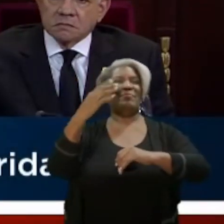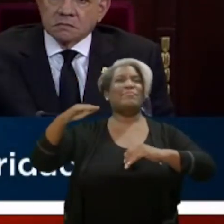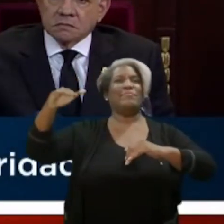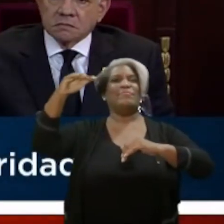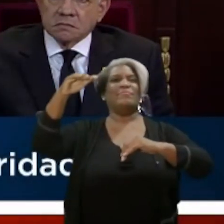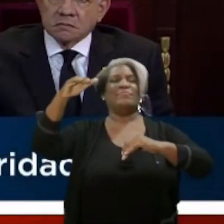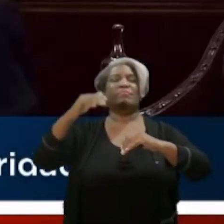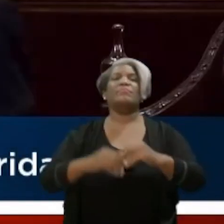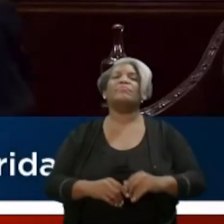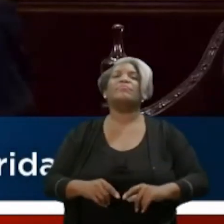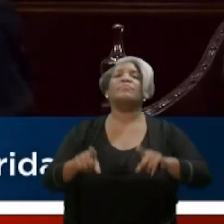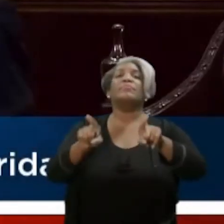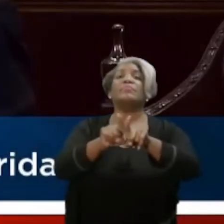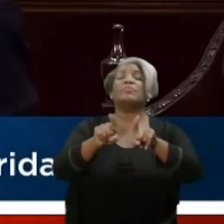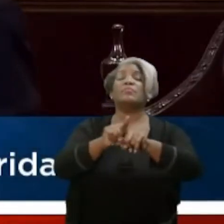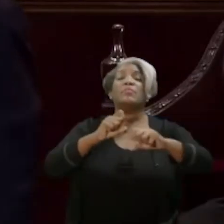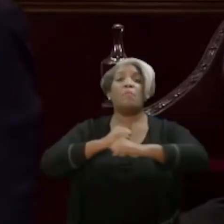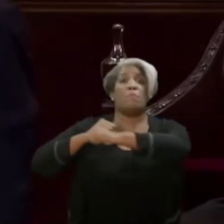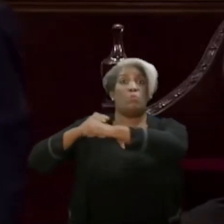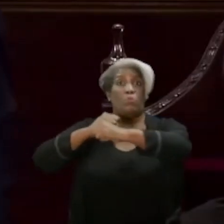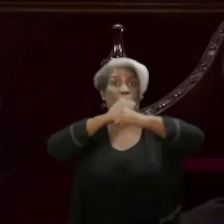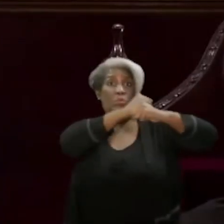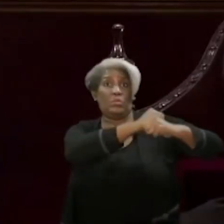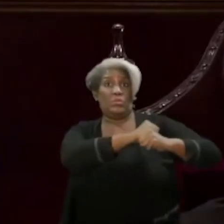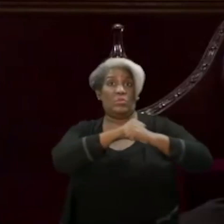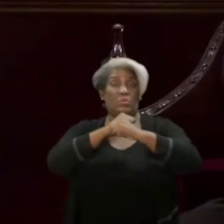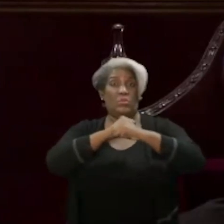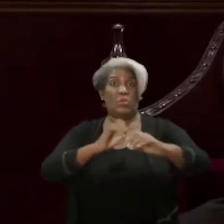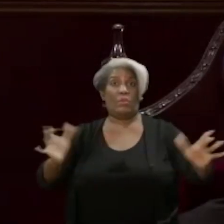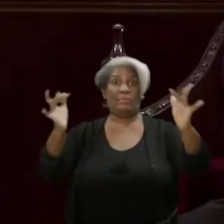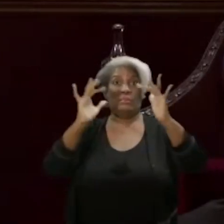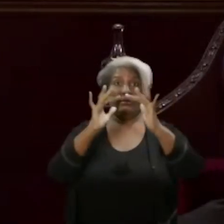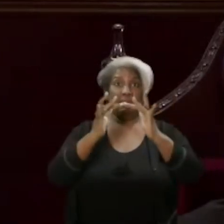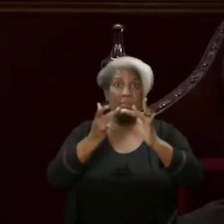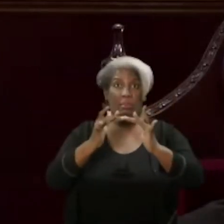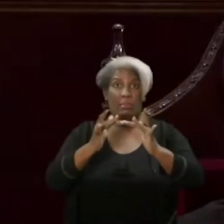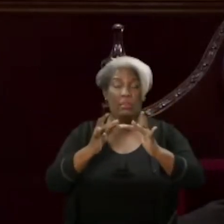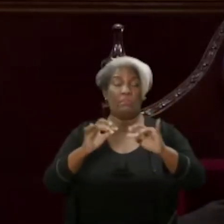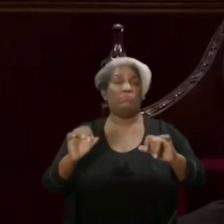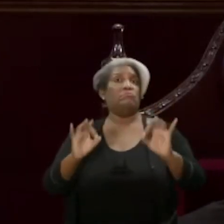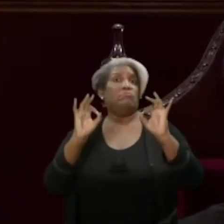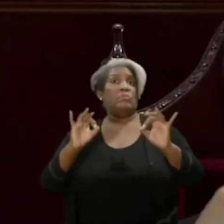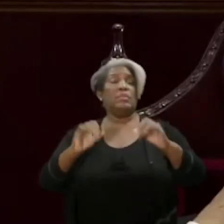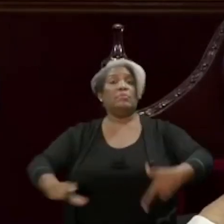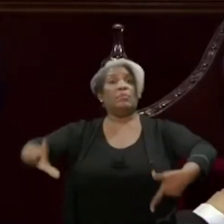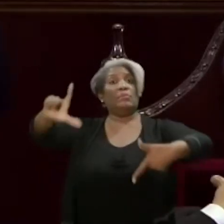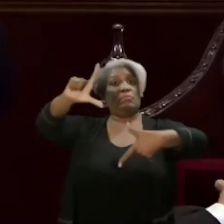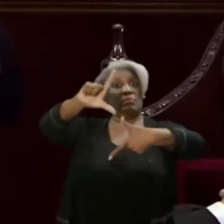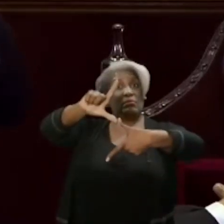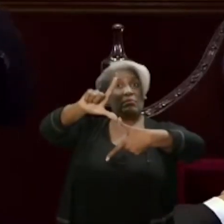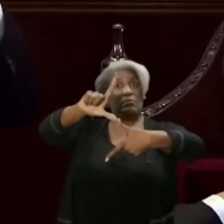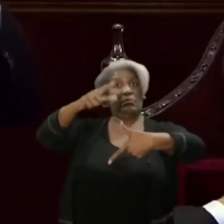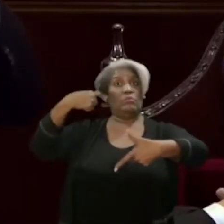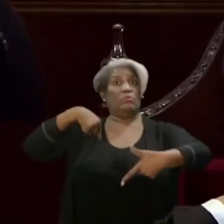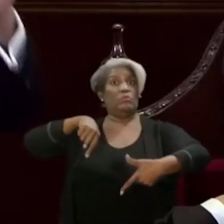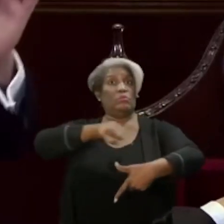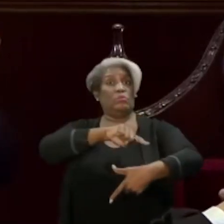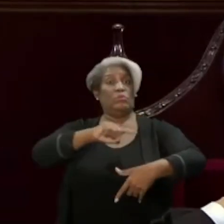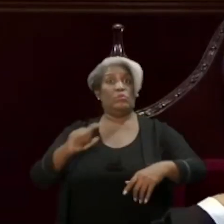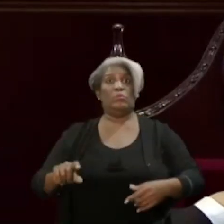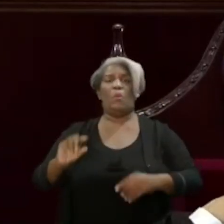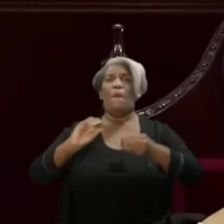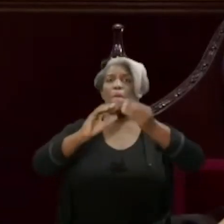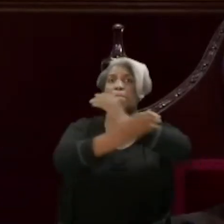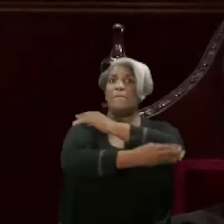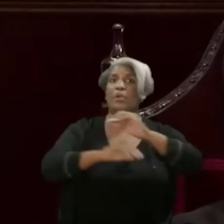en el Índice Global de Ciberseguridad y somos el país número 1 en América Latina en prevenir y gestionar los incidentes